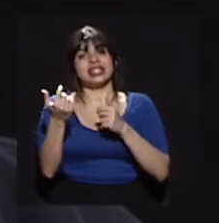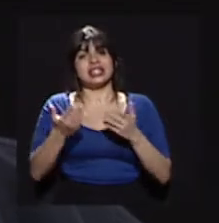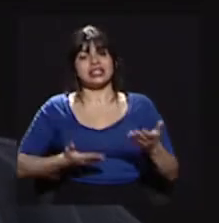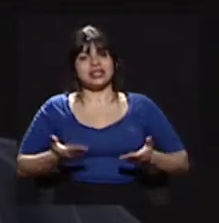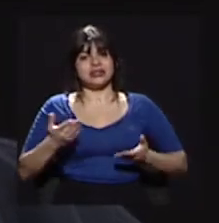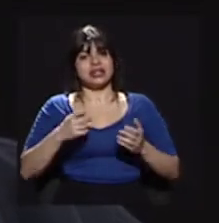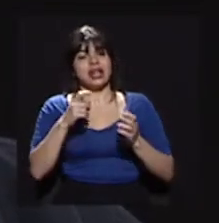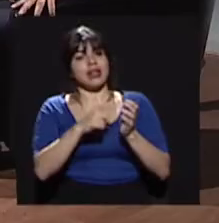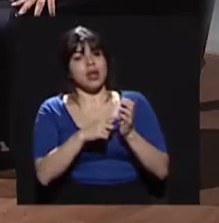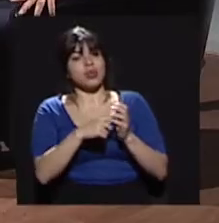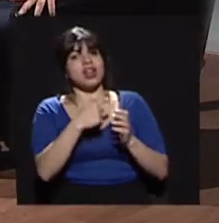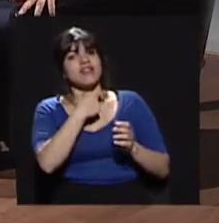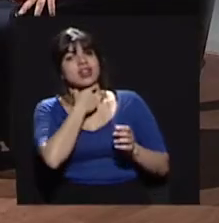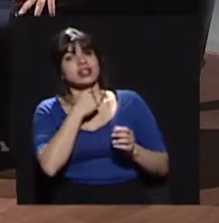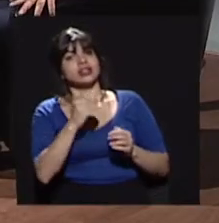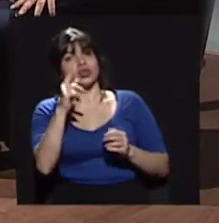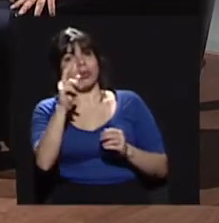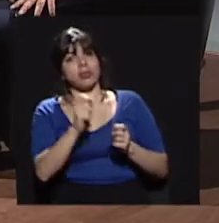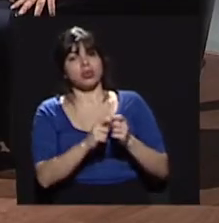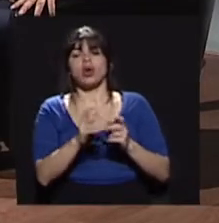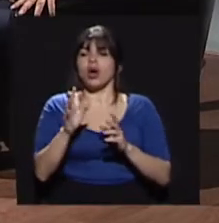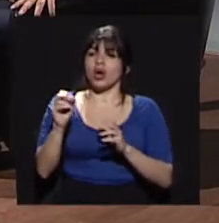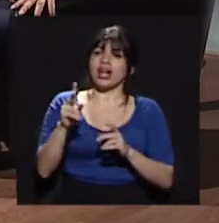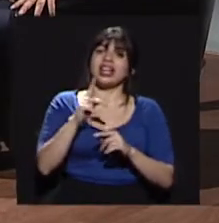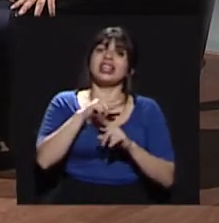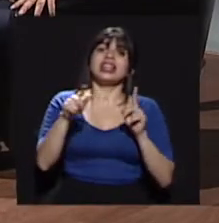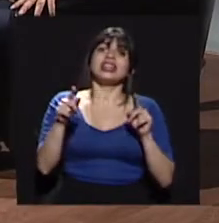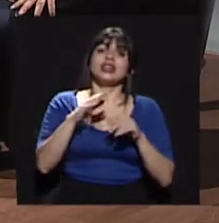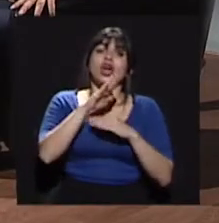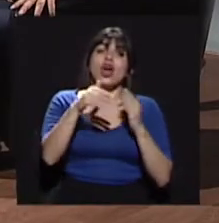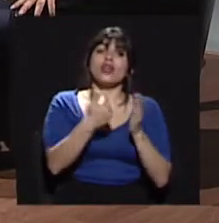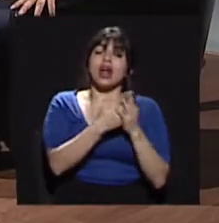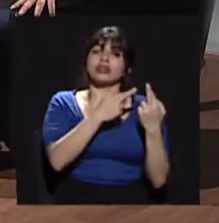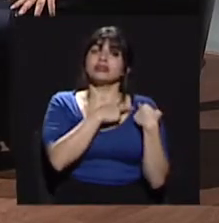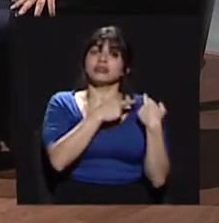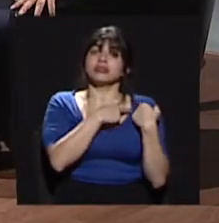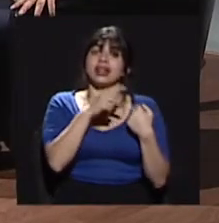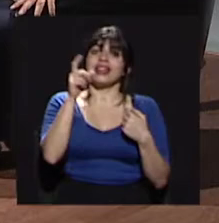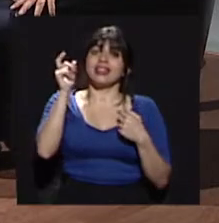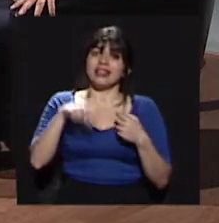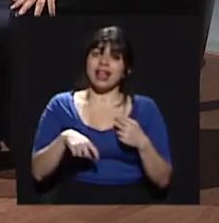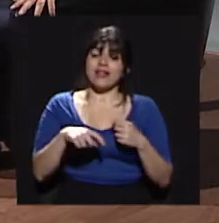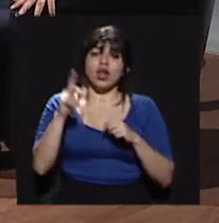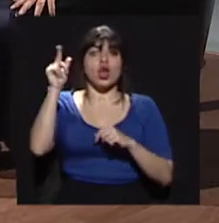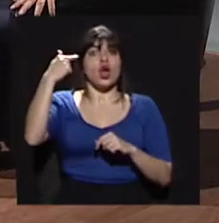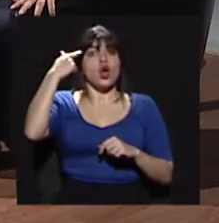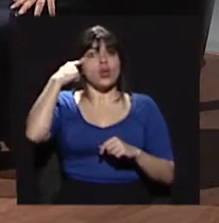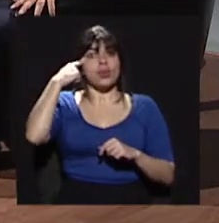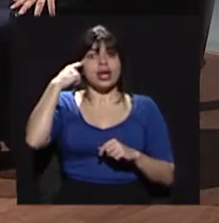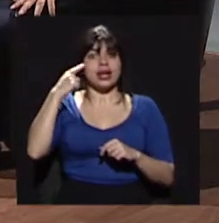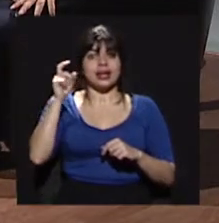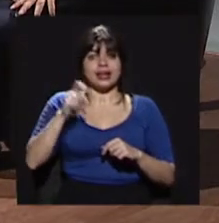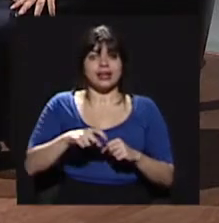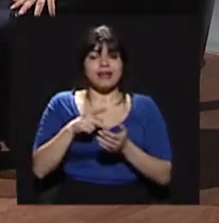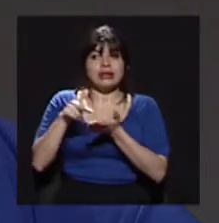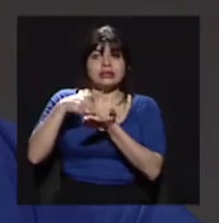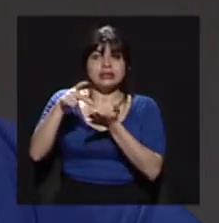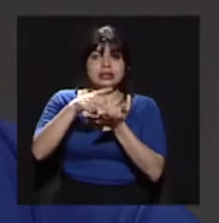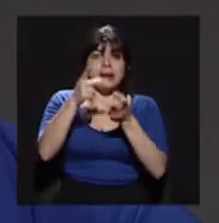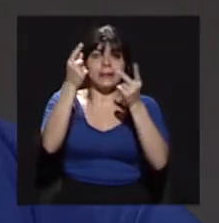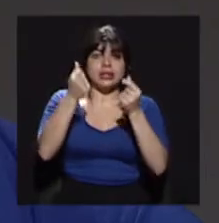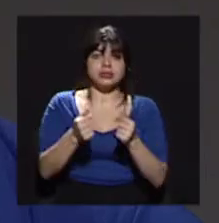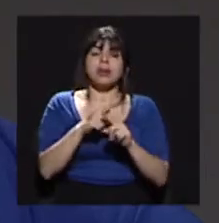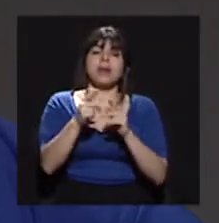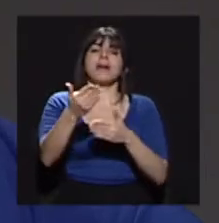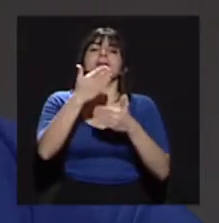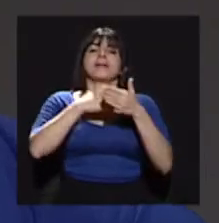la inflación la inflación y después todas las y todas las obligaciones hay que poner el gobierno a efectos del pago del presupuesto pero